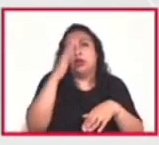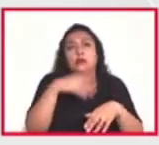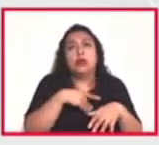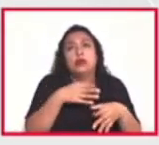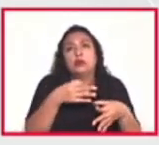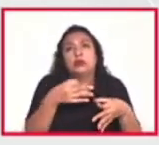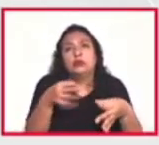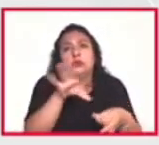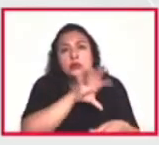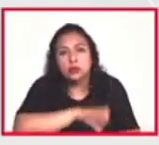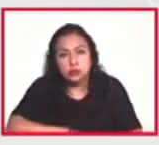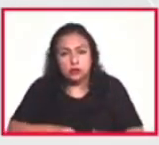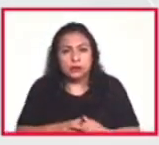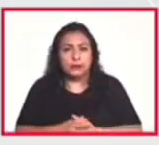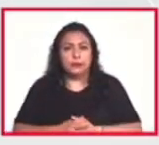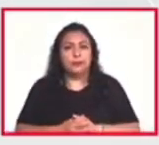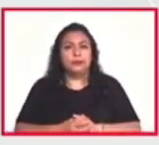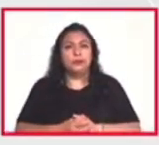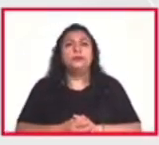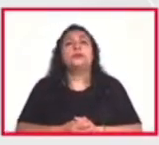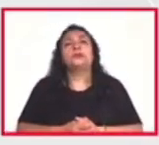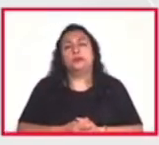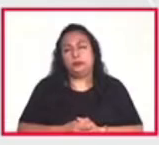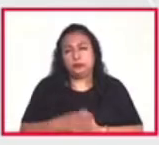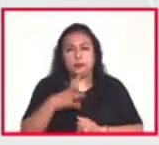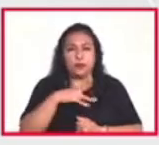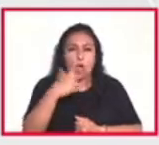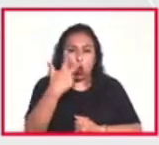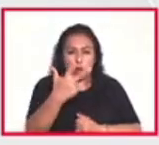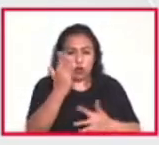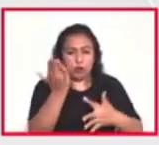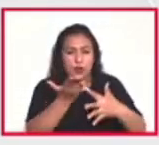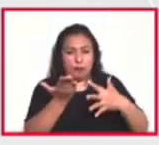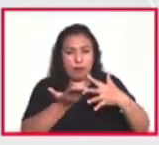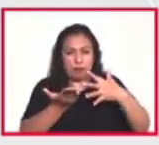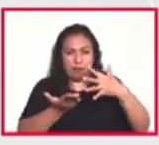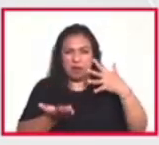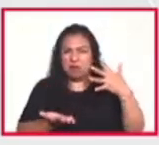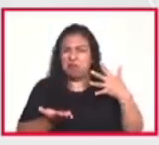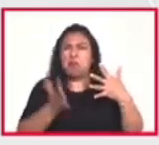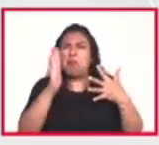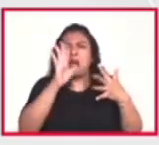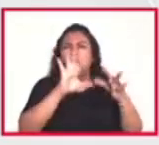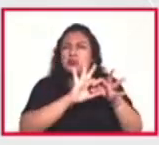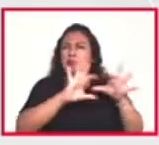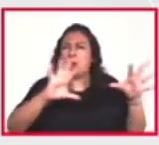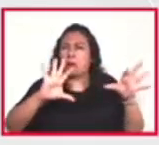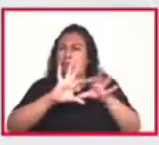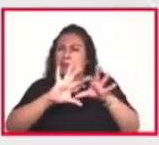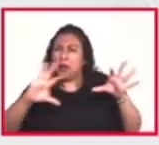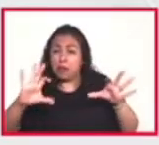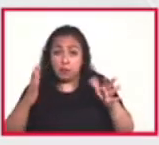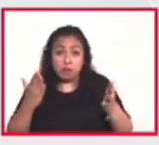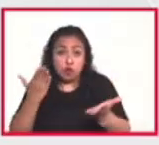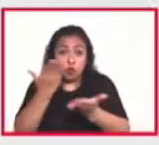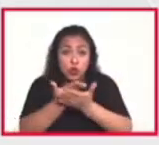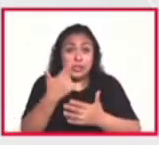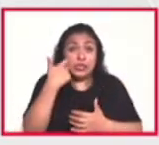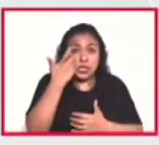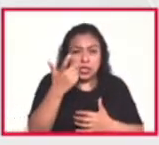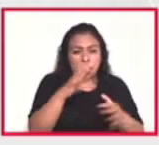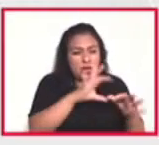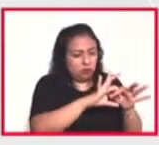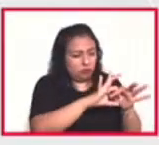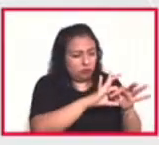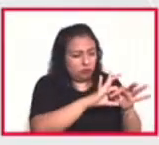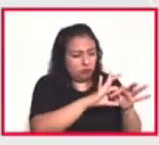anonadado. A lo largo de 8 escenas aparentemente inconexas, la propuesta escénica busca generar relaciones